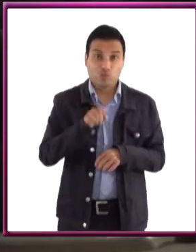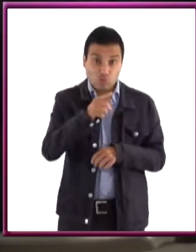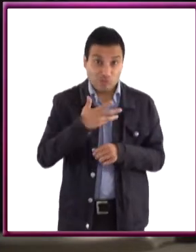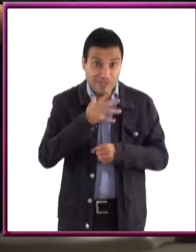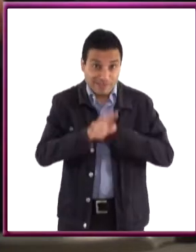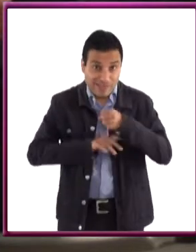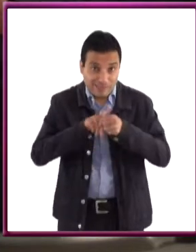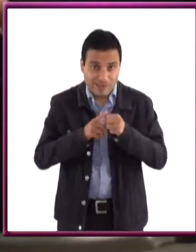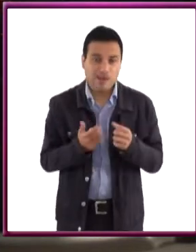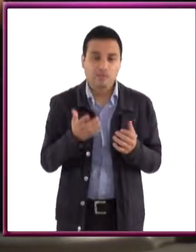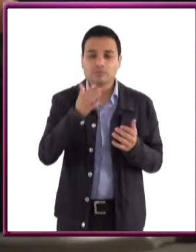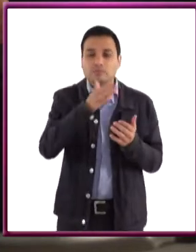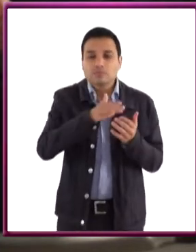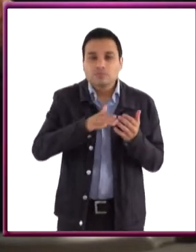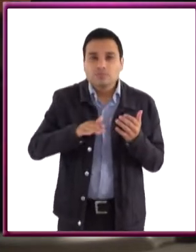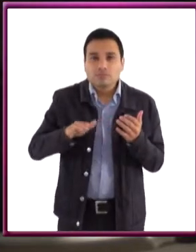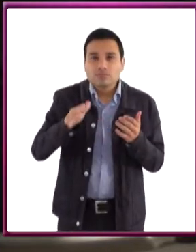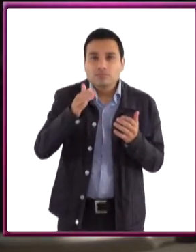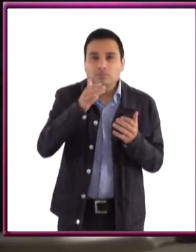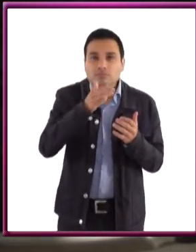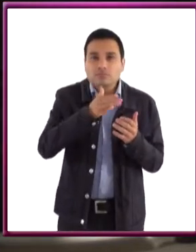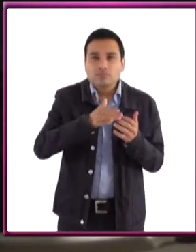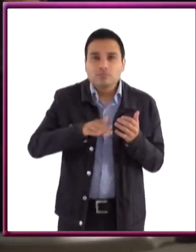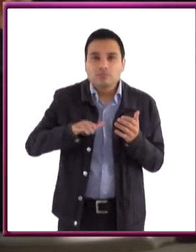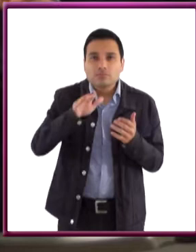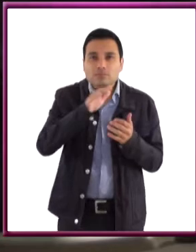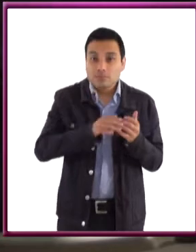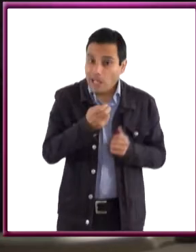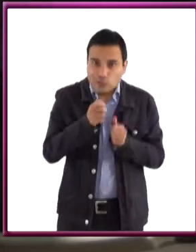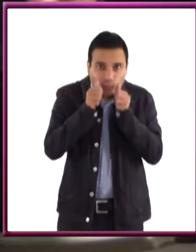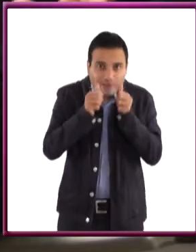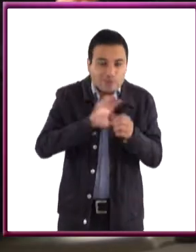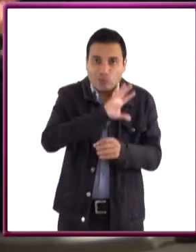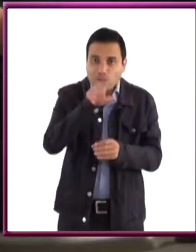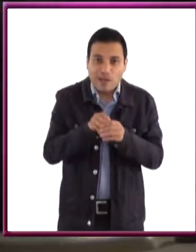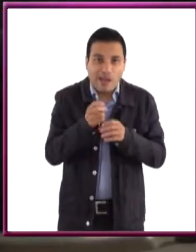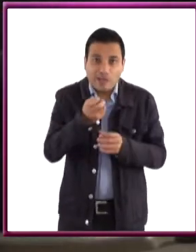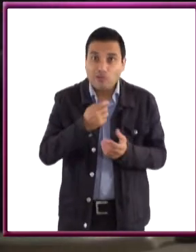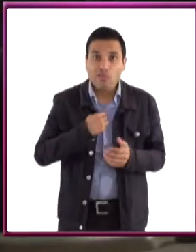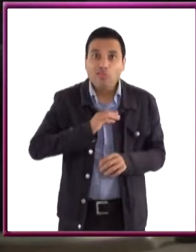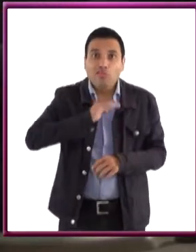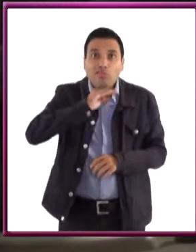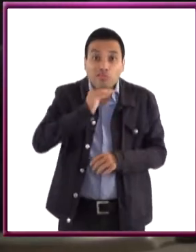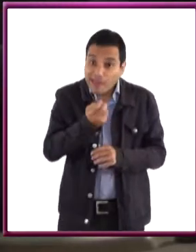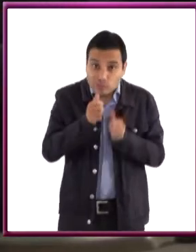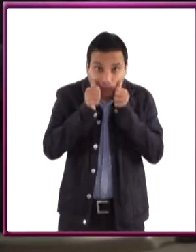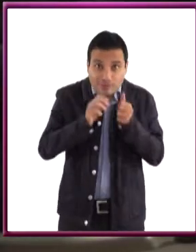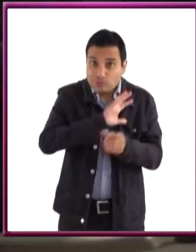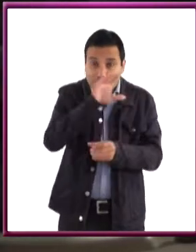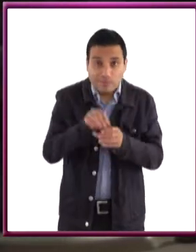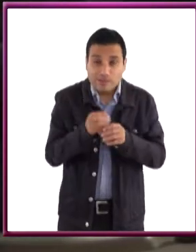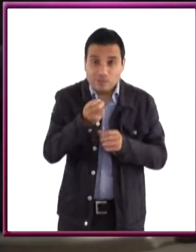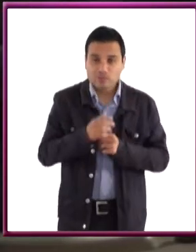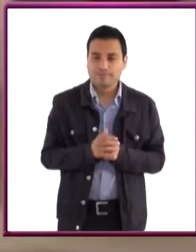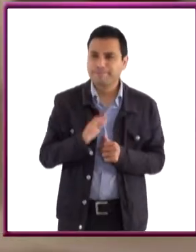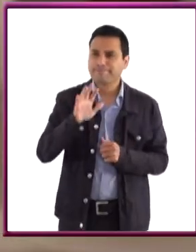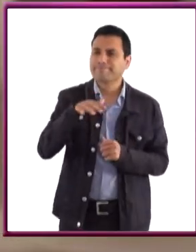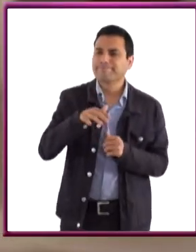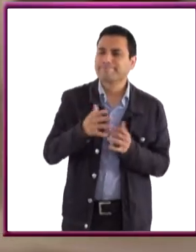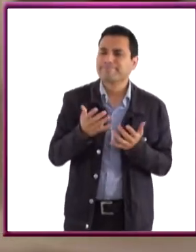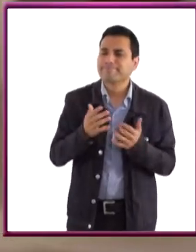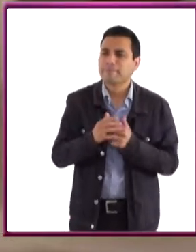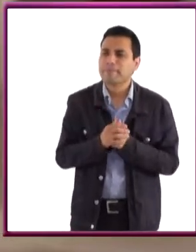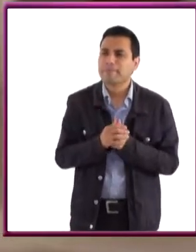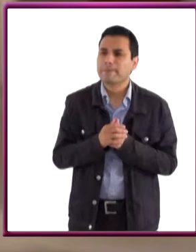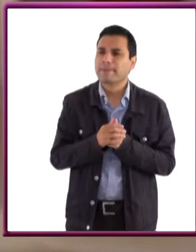mascota, cuando estás acariciando a tu mascota y estás centrada solamente en acariciar a tu mascota. Y no nos damos cuenta que es atención plena. Exactamente. ¿Hay